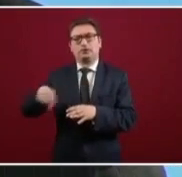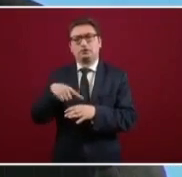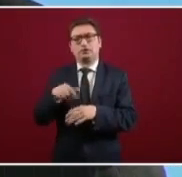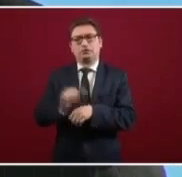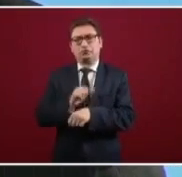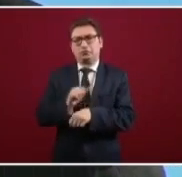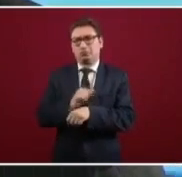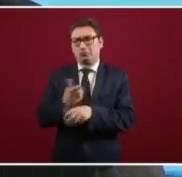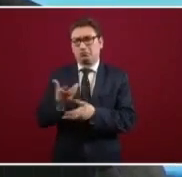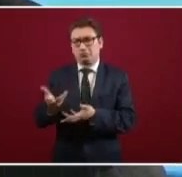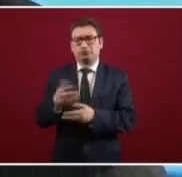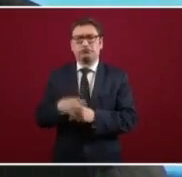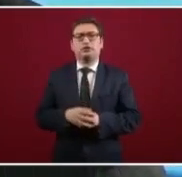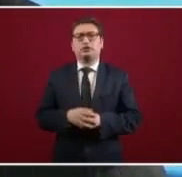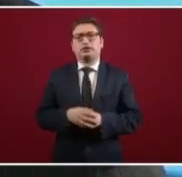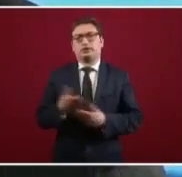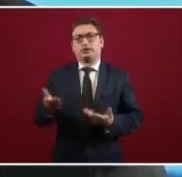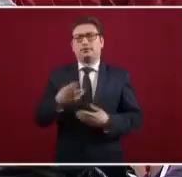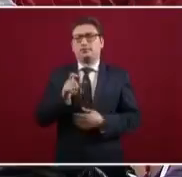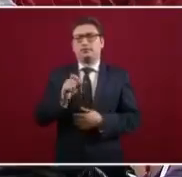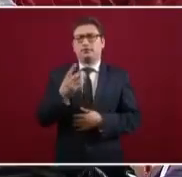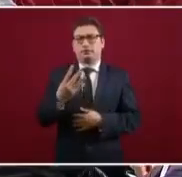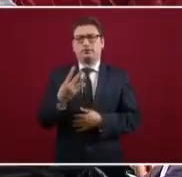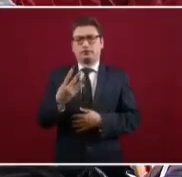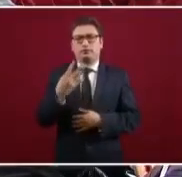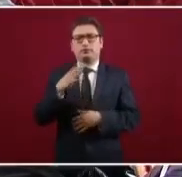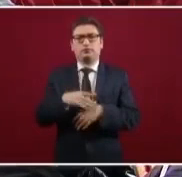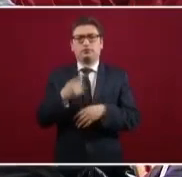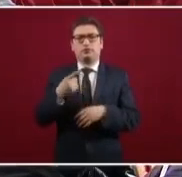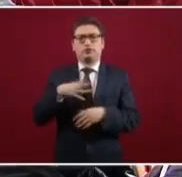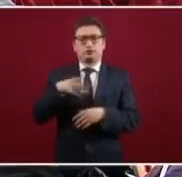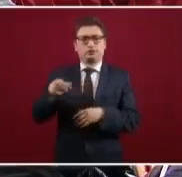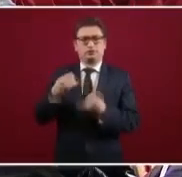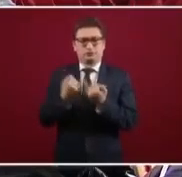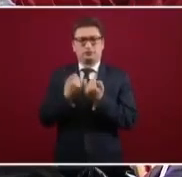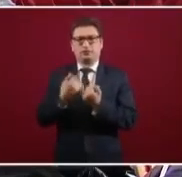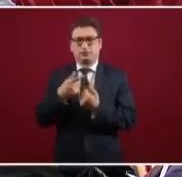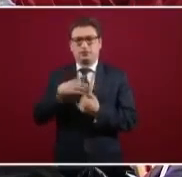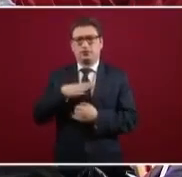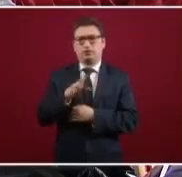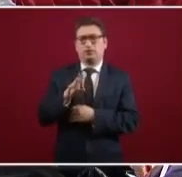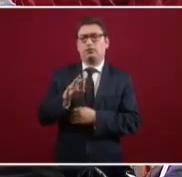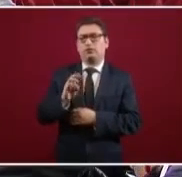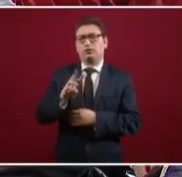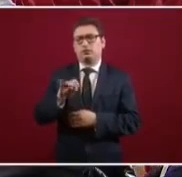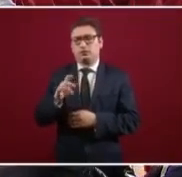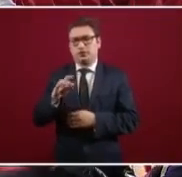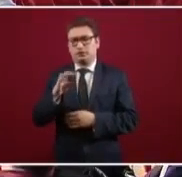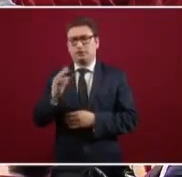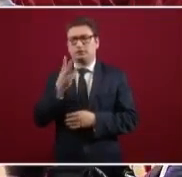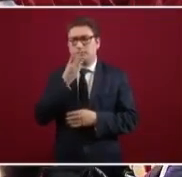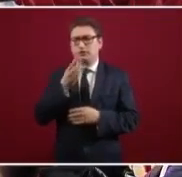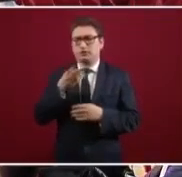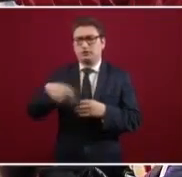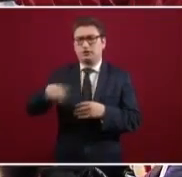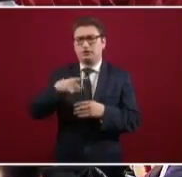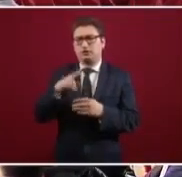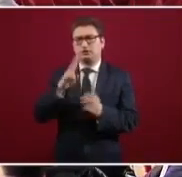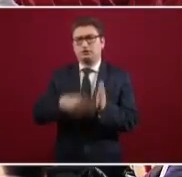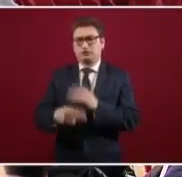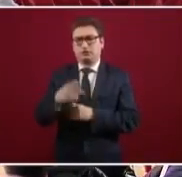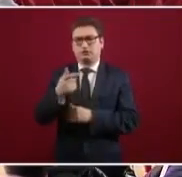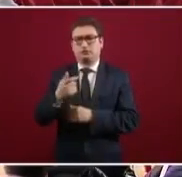bueno en este caso presentamos 24 por también por ahí tenemos un vochito que les vamos a mostrar el vochito les cuesta dos mil